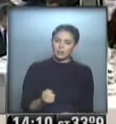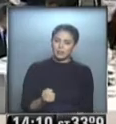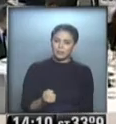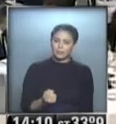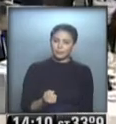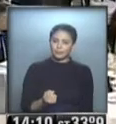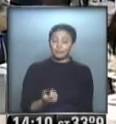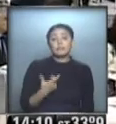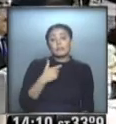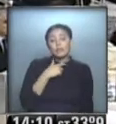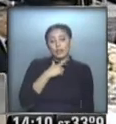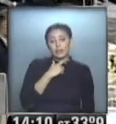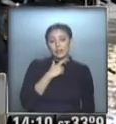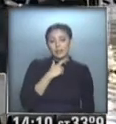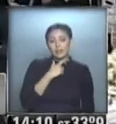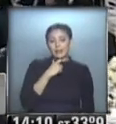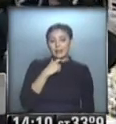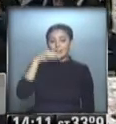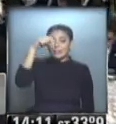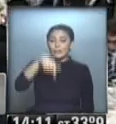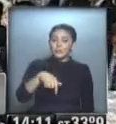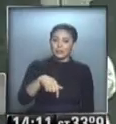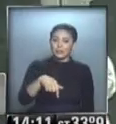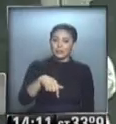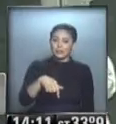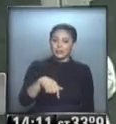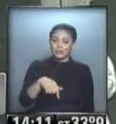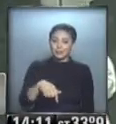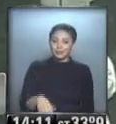Y yo quiero brindar en estos momentos